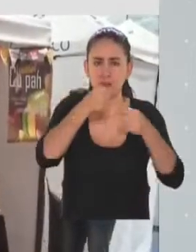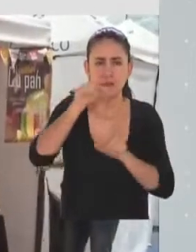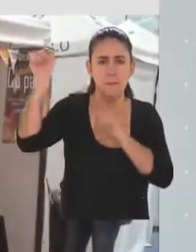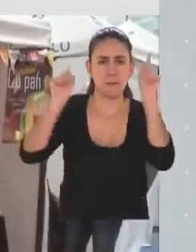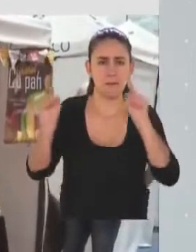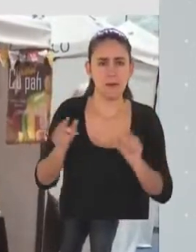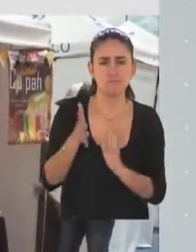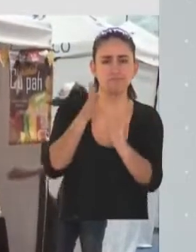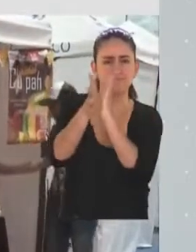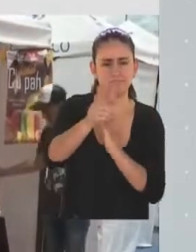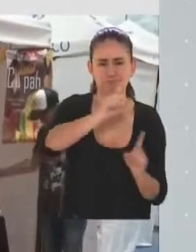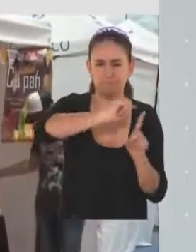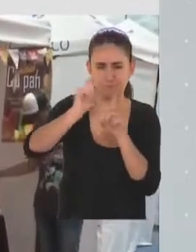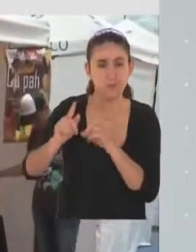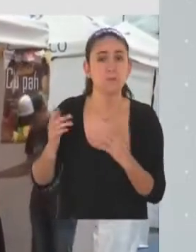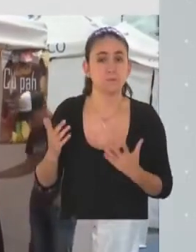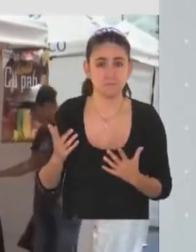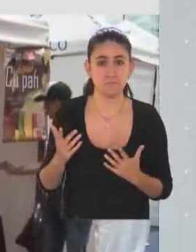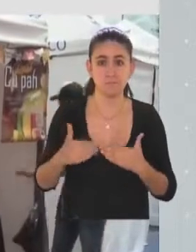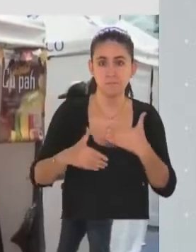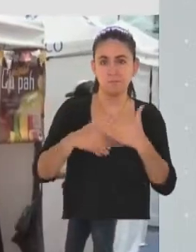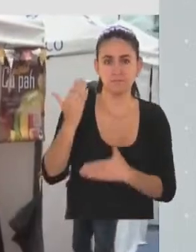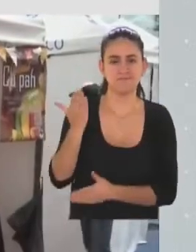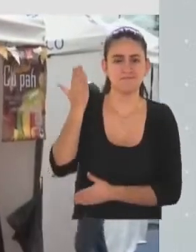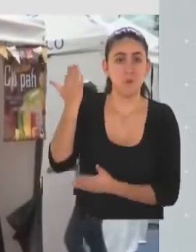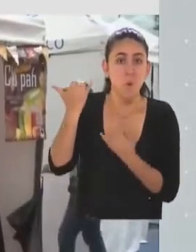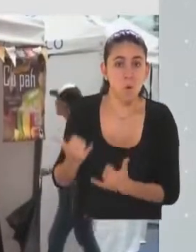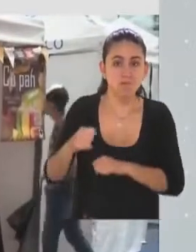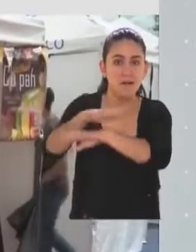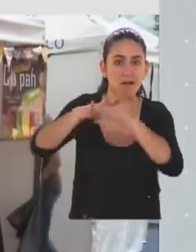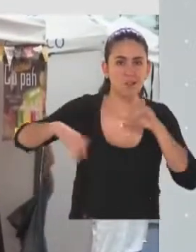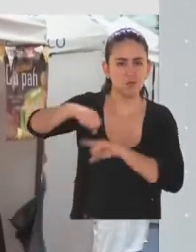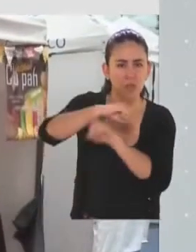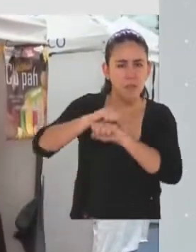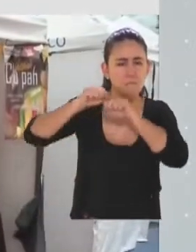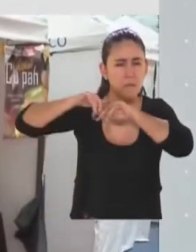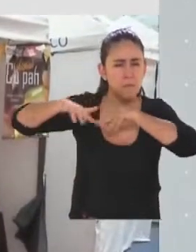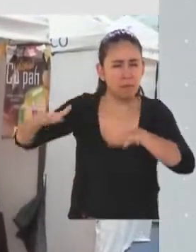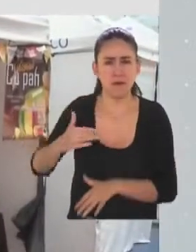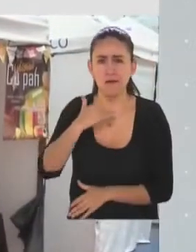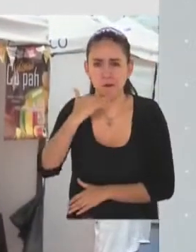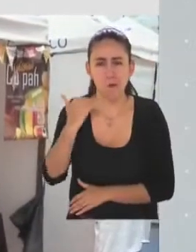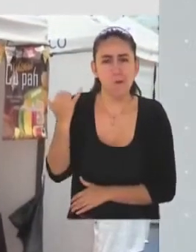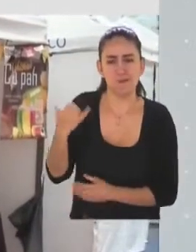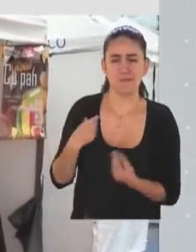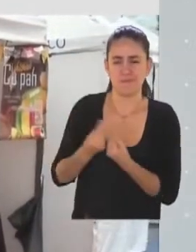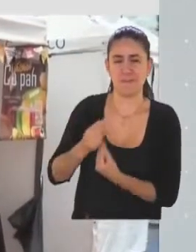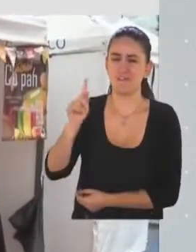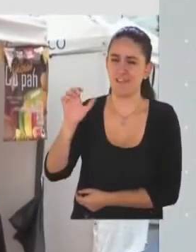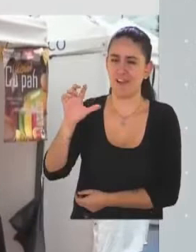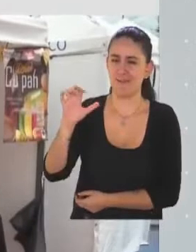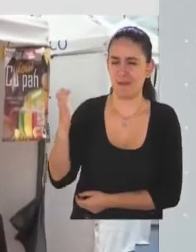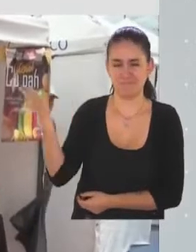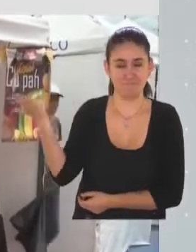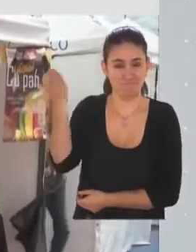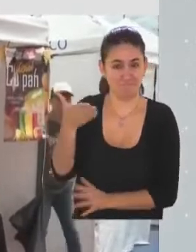para llevarles más información. Pero ¿qué les parece si ahora conocemos lo que hoy es tendencia en redes? Y para eso, ¿quién mejor que mi compañero Felipe Peña? Feli,